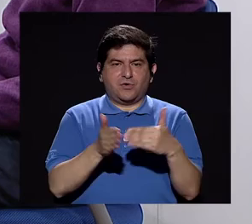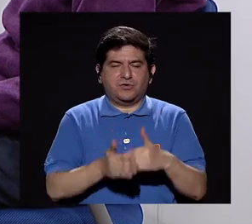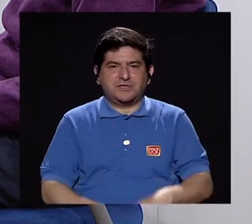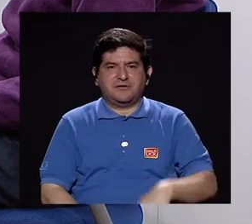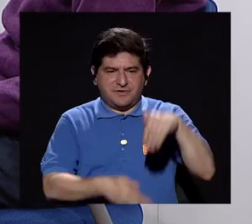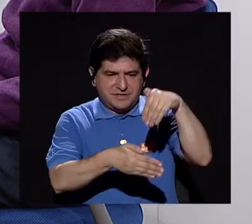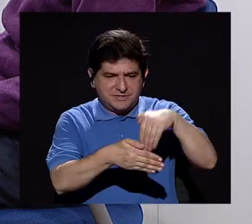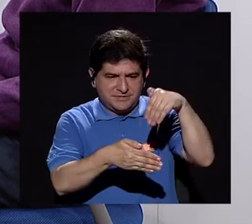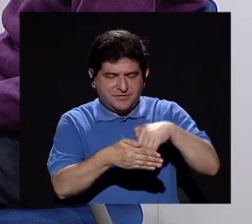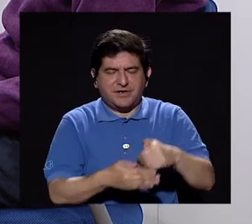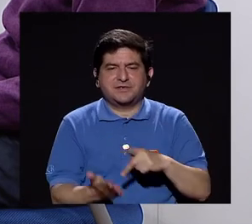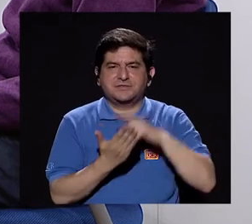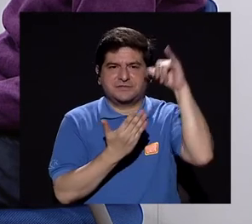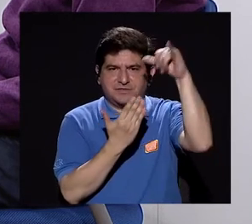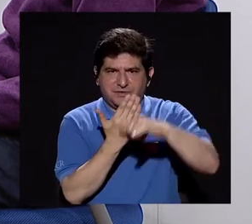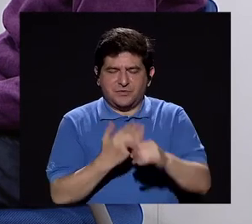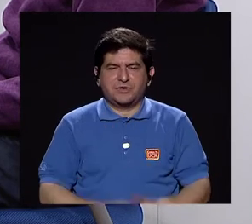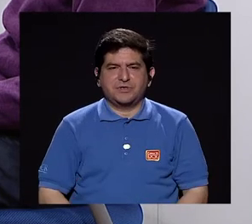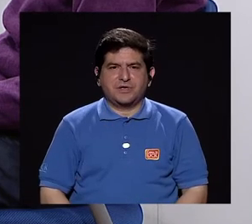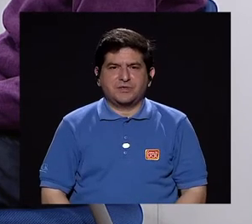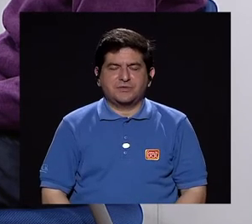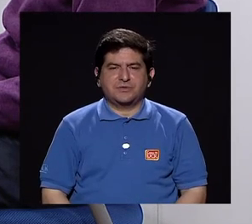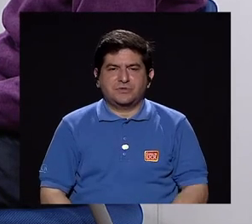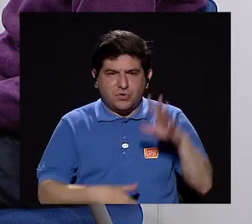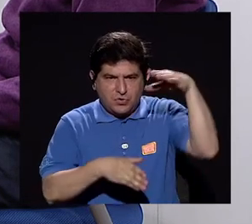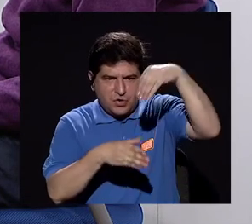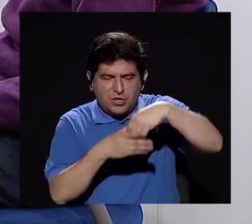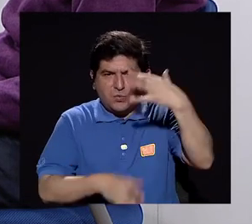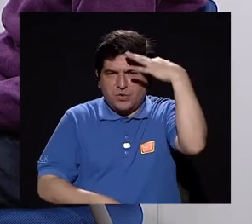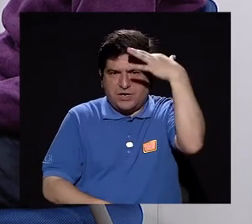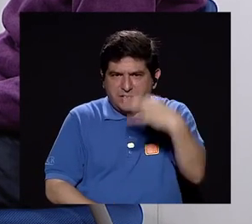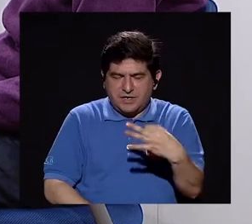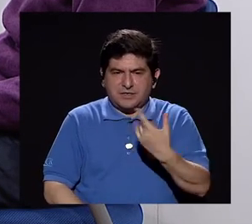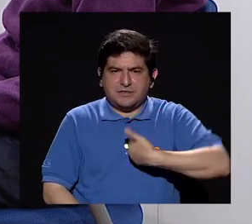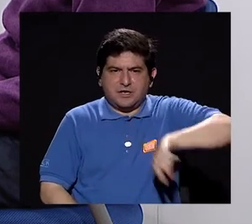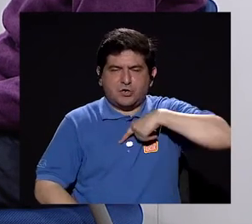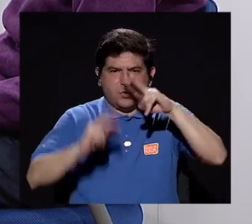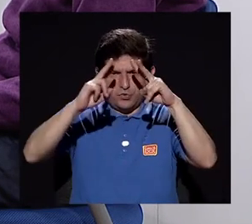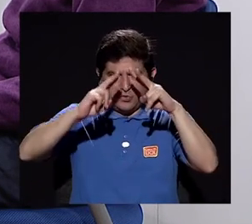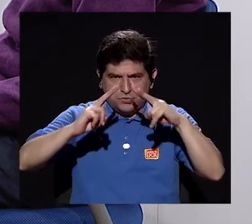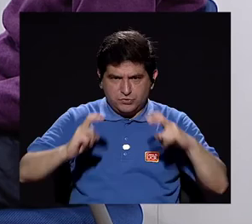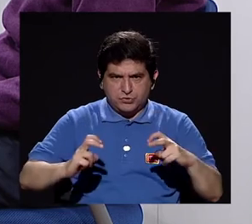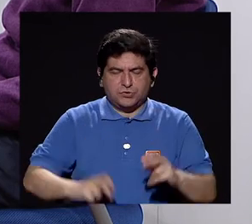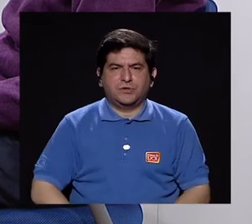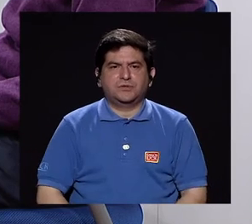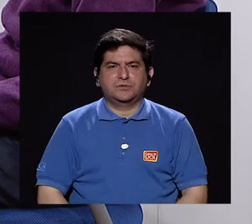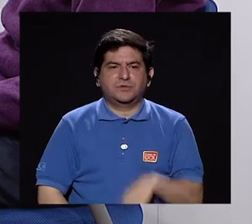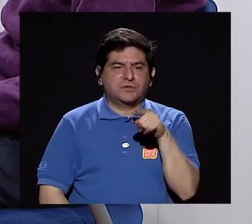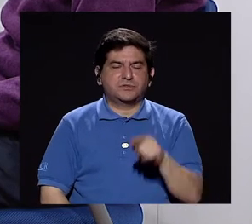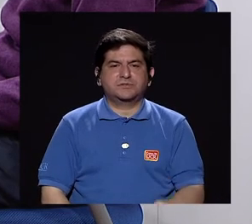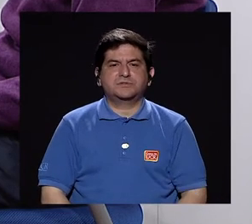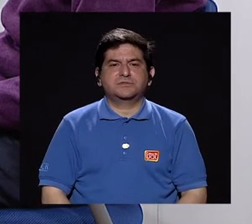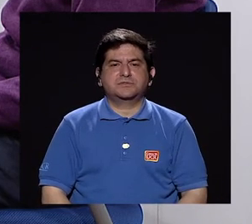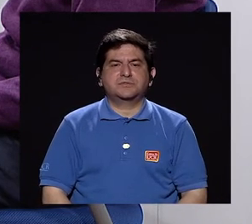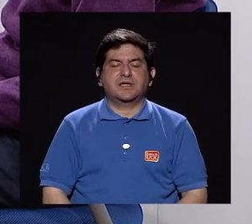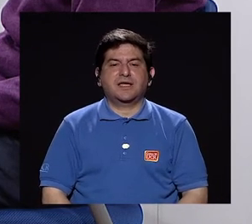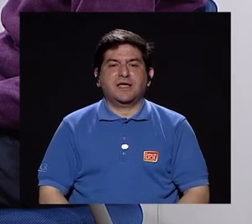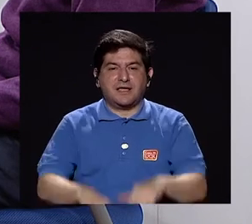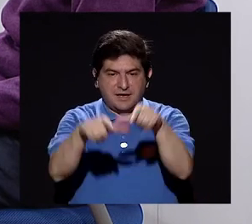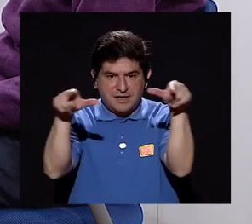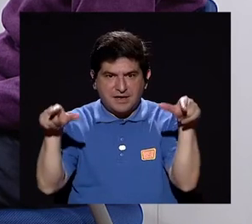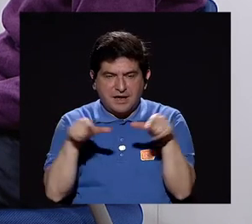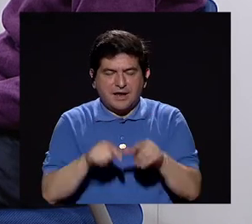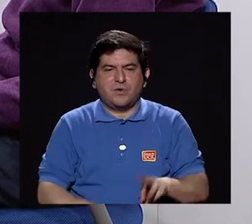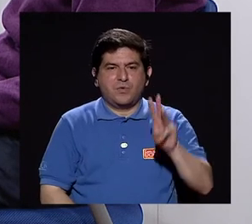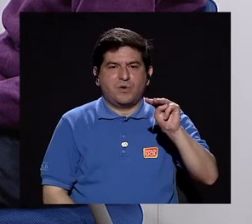en la reinscripción del nuevo proyecto justamente para incorporar los criterios que vamos a estar analizando en el relleno de